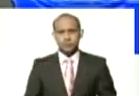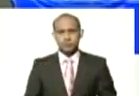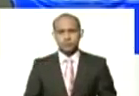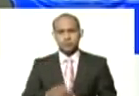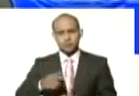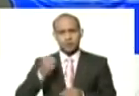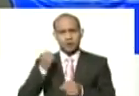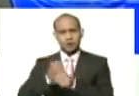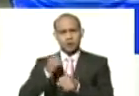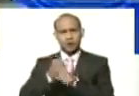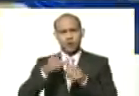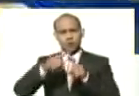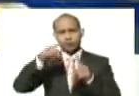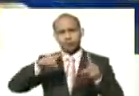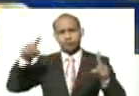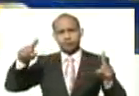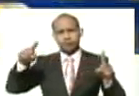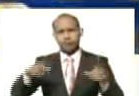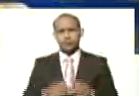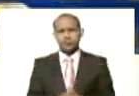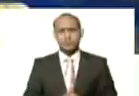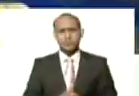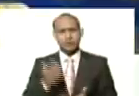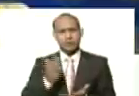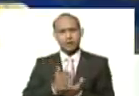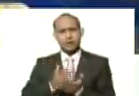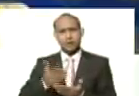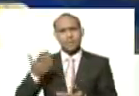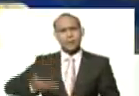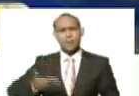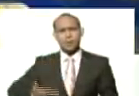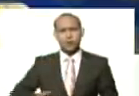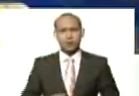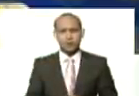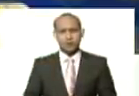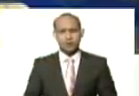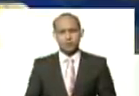Esta jornada de balance siempre es muy importante,